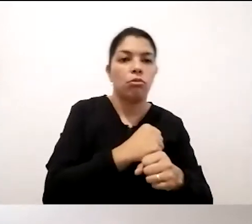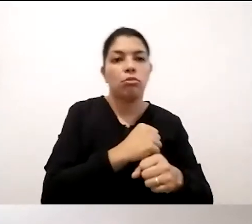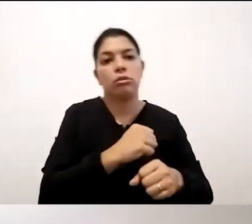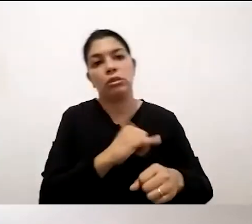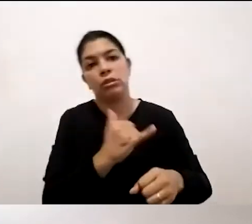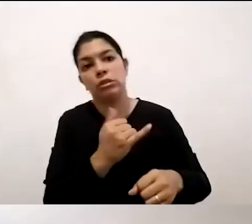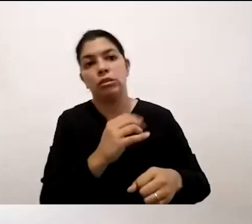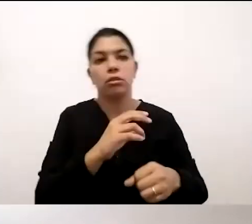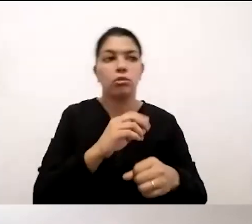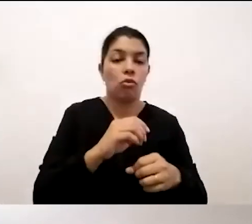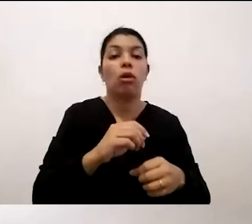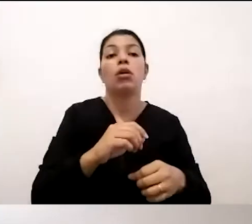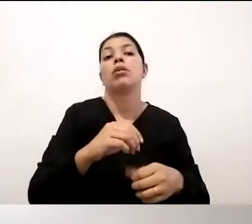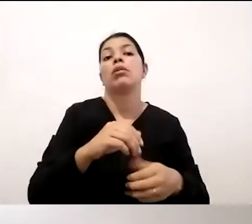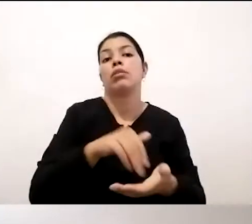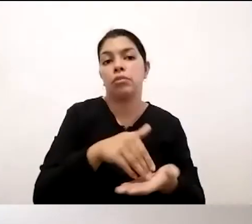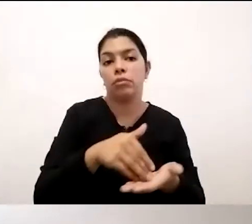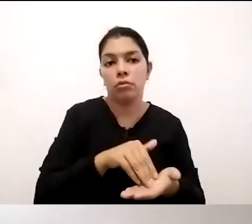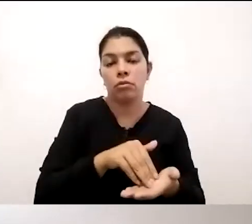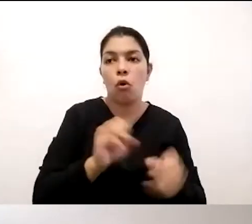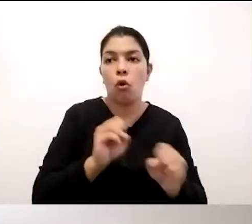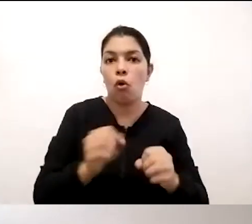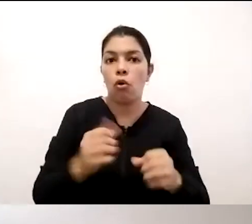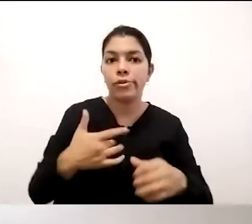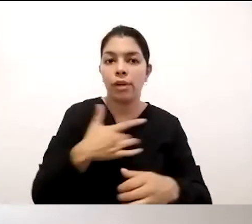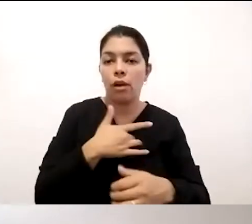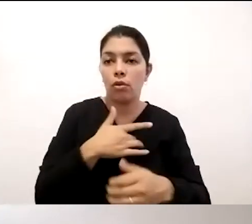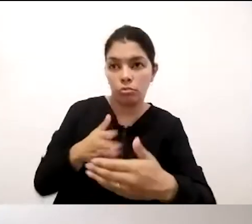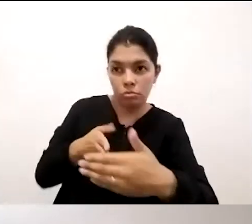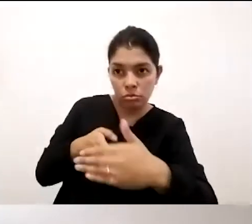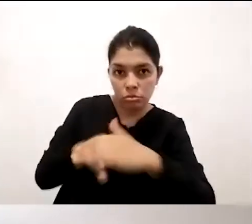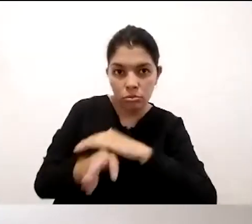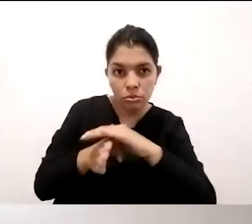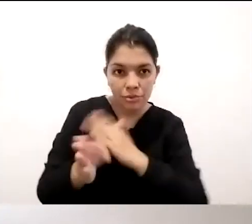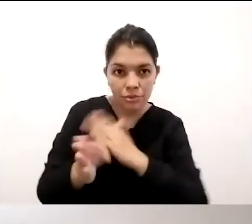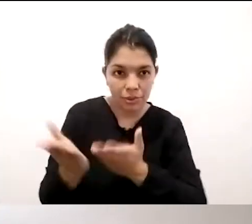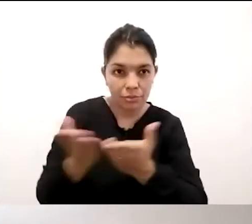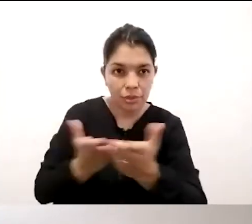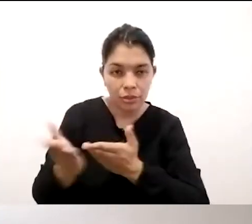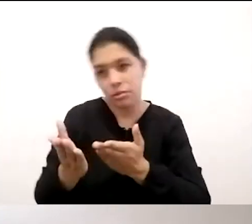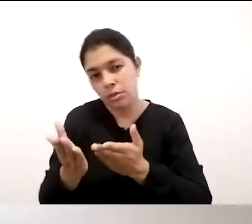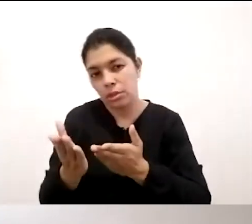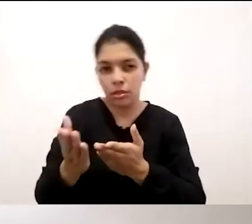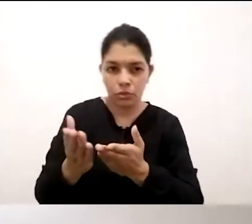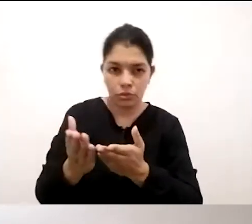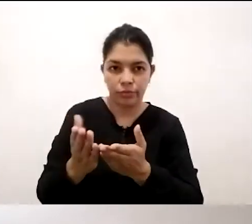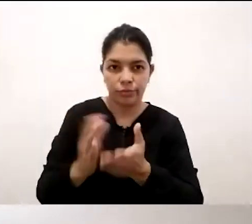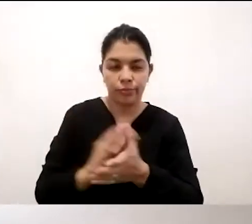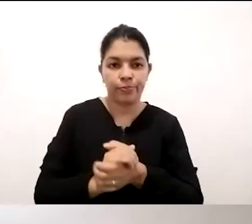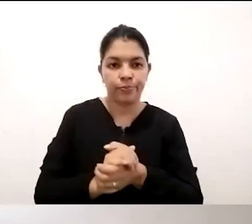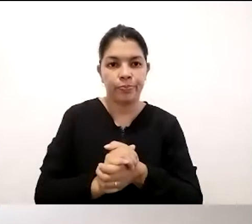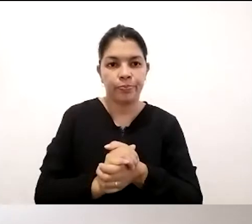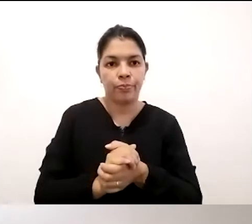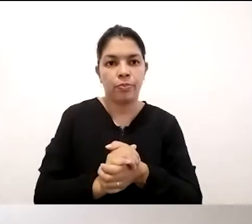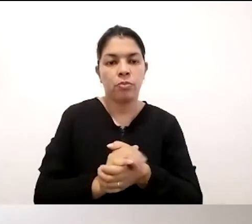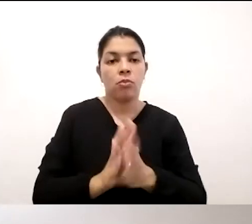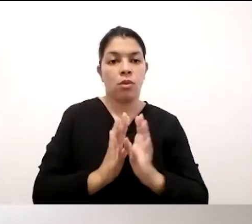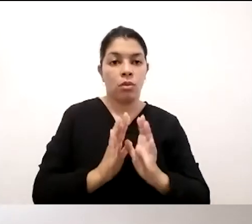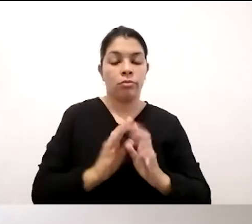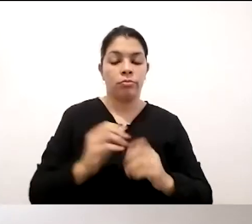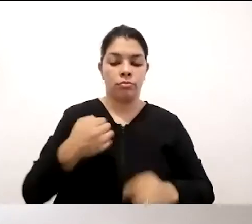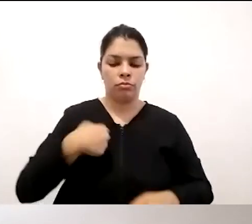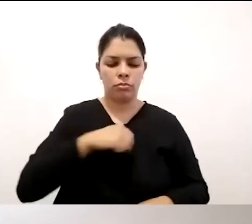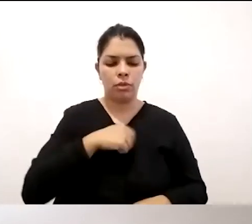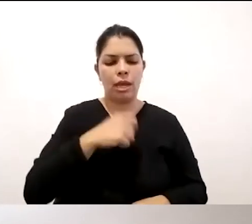a servicios de salud o el bajo acceso a servicios de salud. Ahora bien, para poder entender un poco mejor por qué se da la